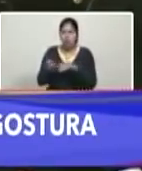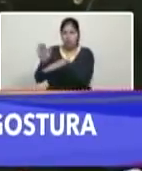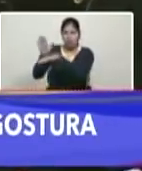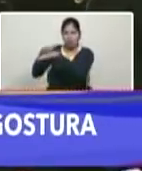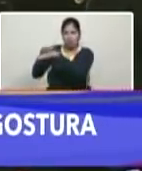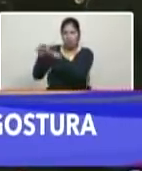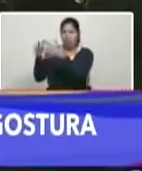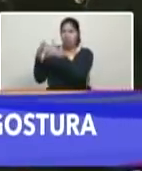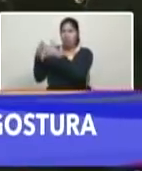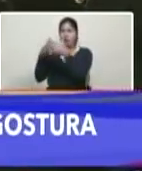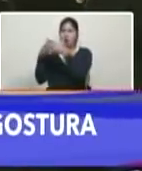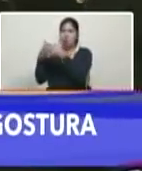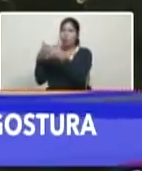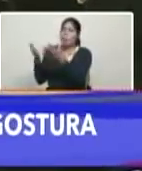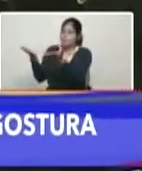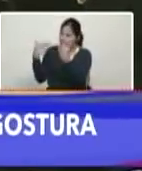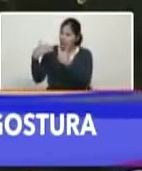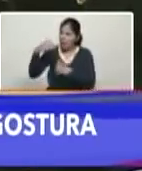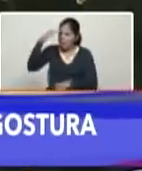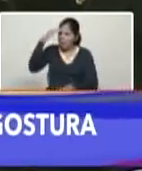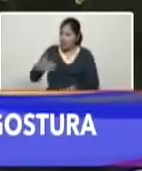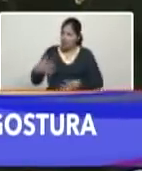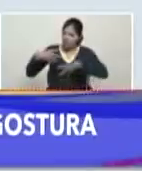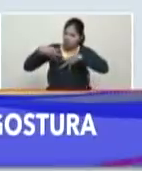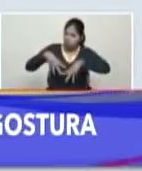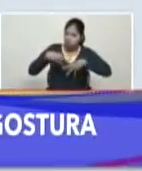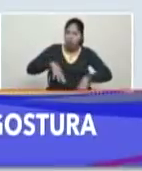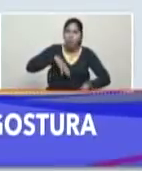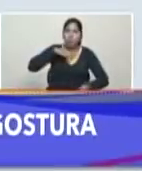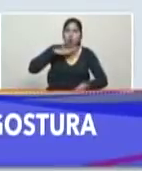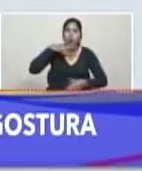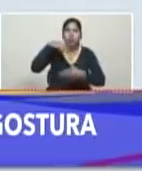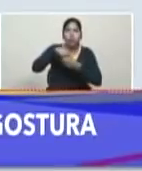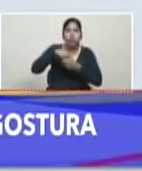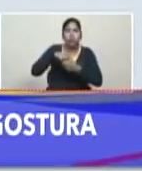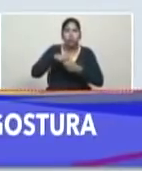imperio norteamericano que invada militarmente nuestro país.